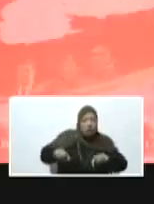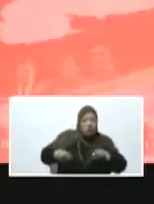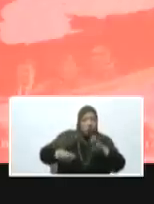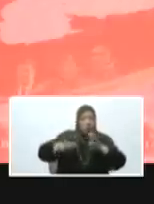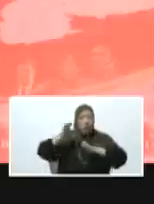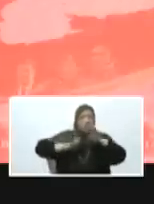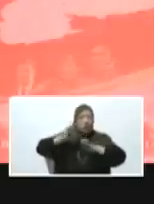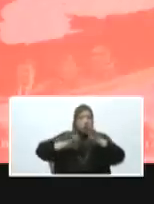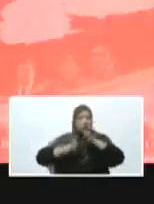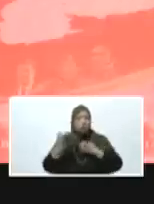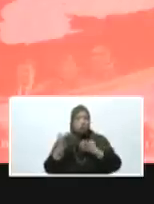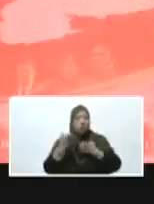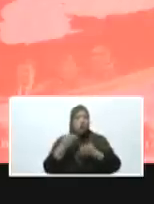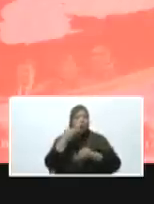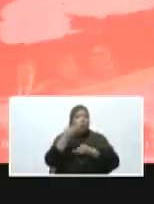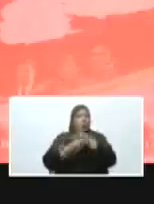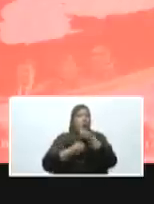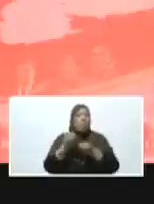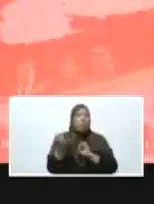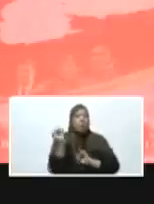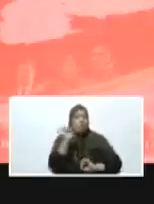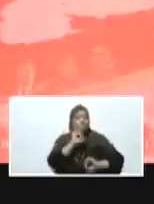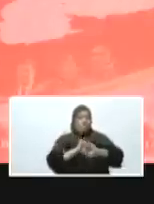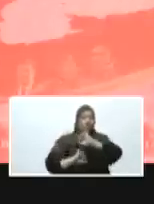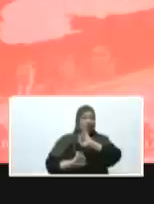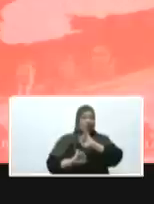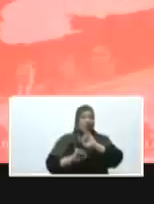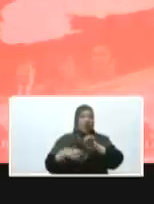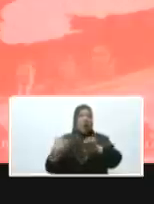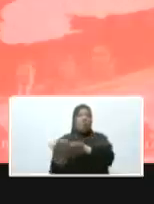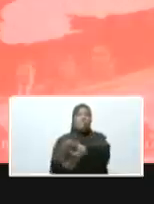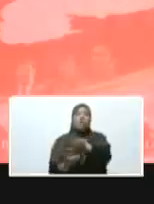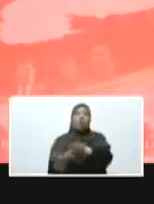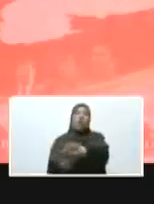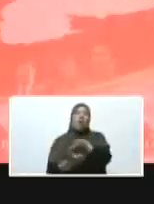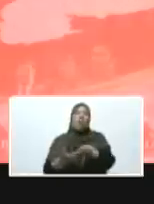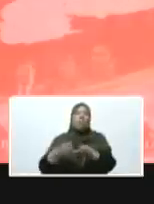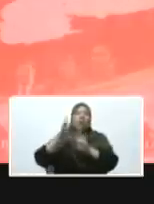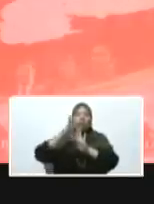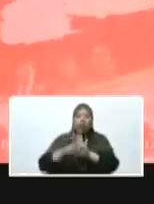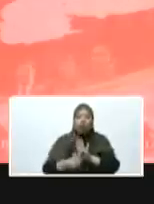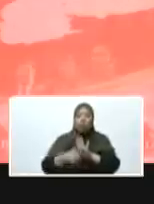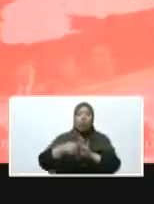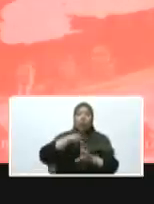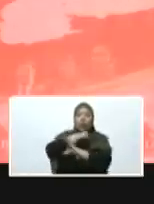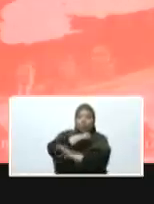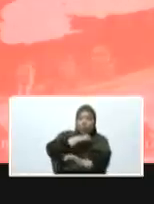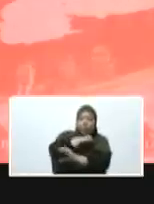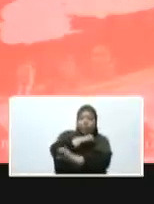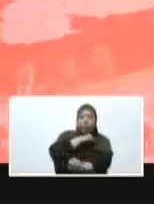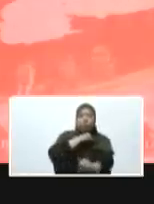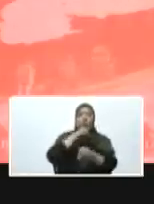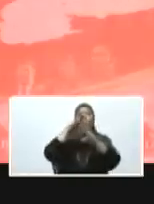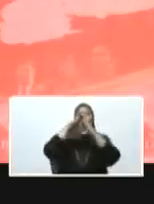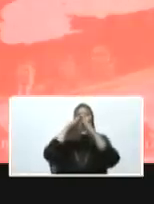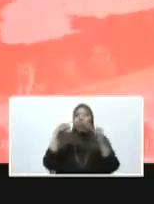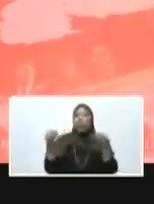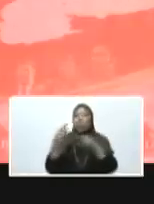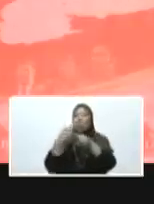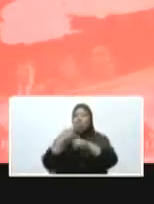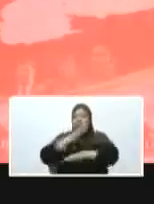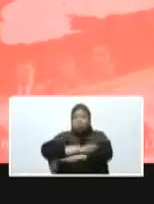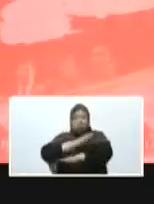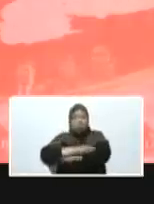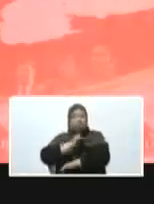para dar golpes certeros al delito, al crimen, a la delincuencia y a todos aquellos que